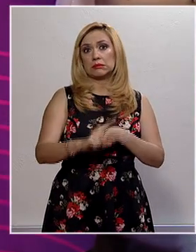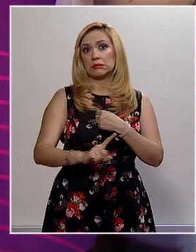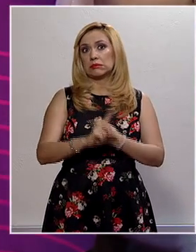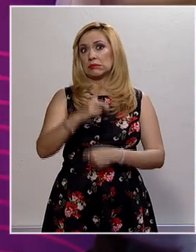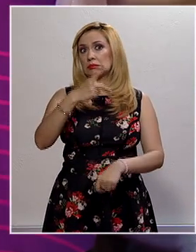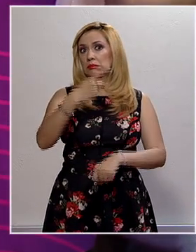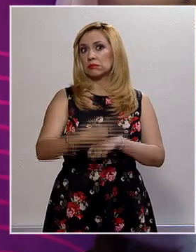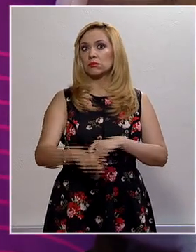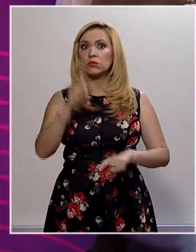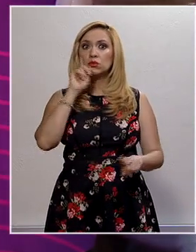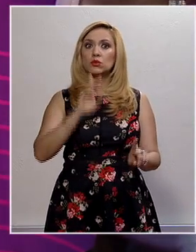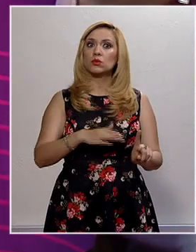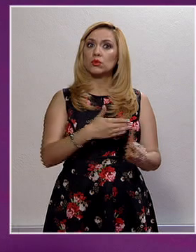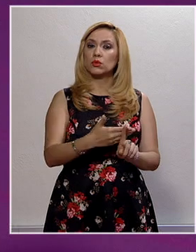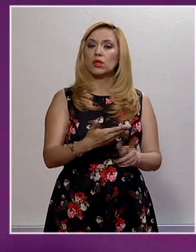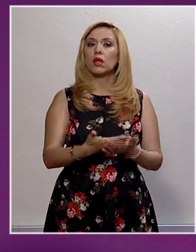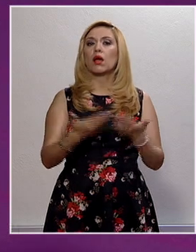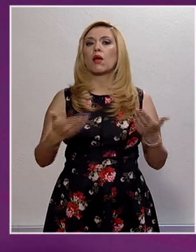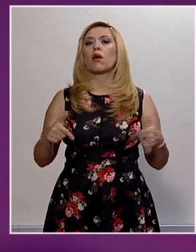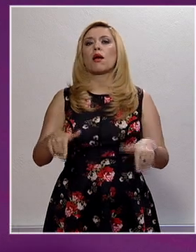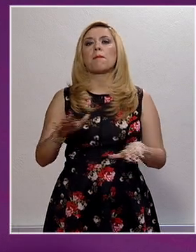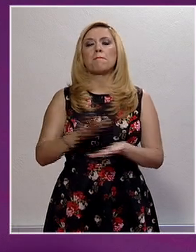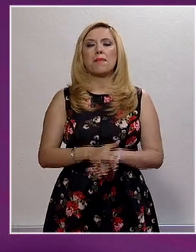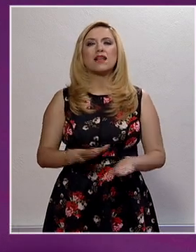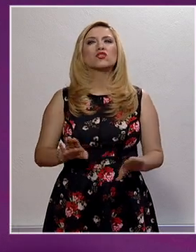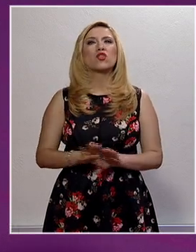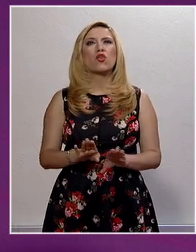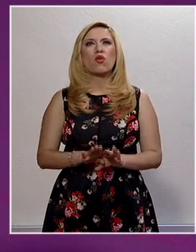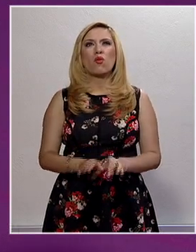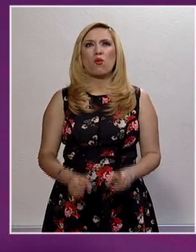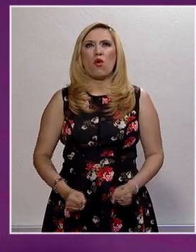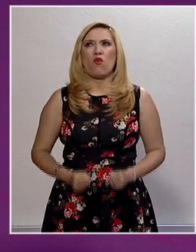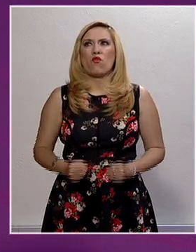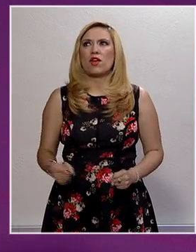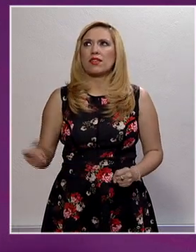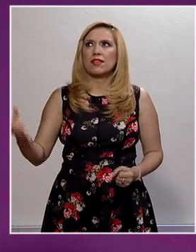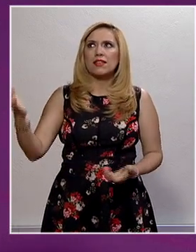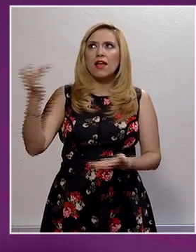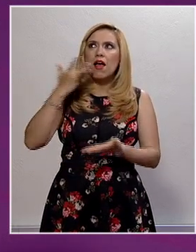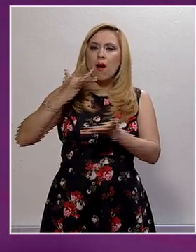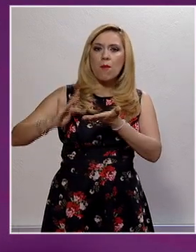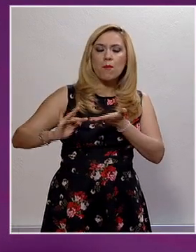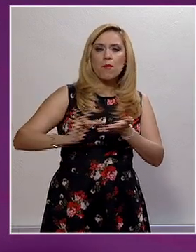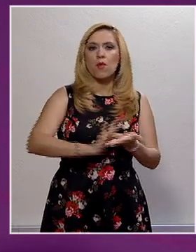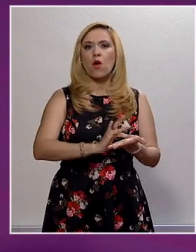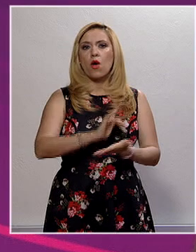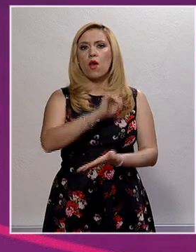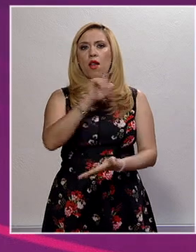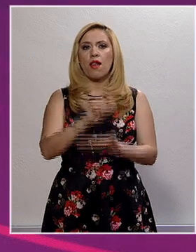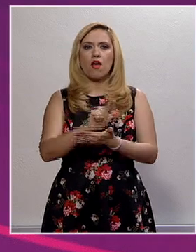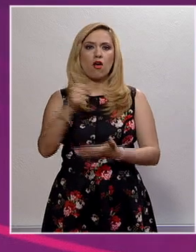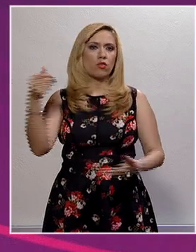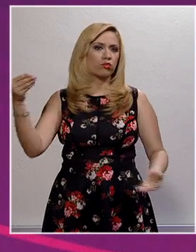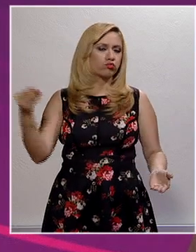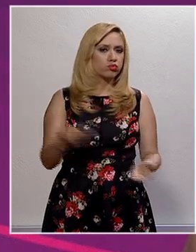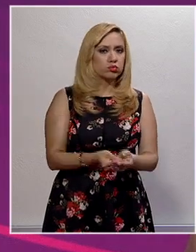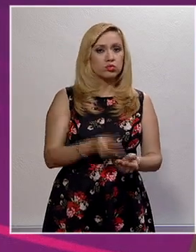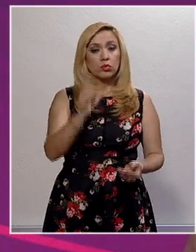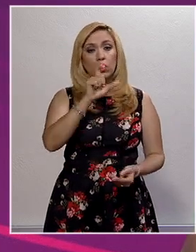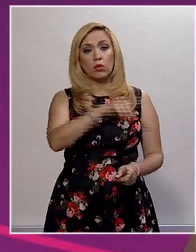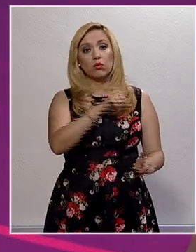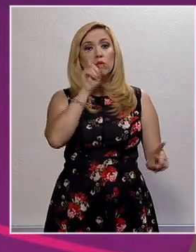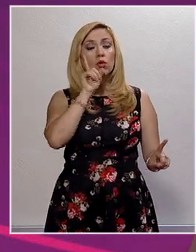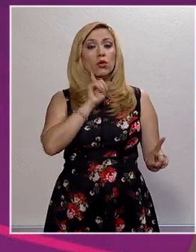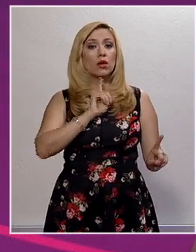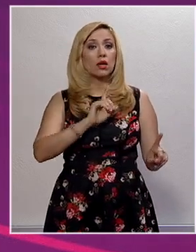un estándar reforzado de debida diligencia estricta, que cuando se recibe una denuncia de una mujer que puede